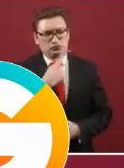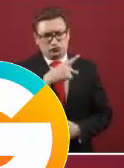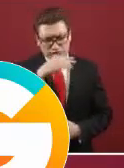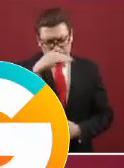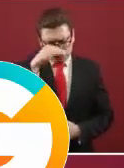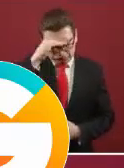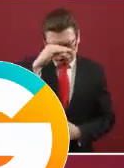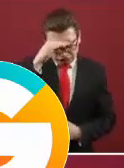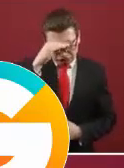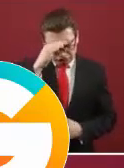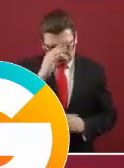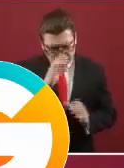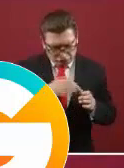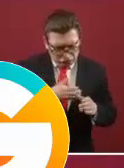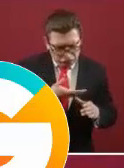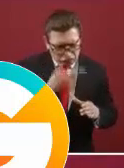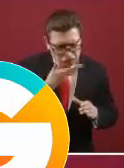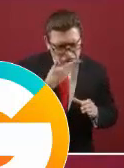conservador